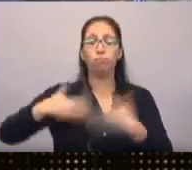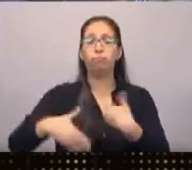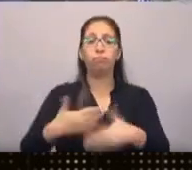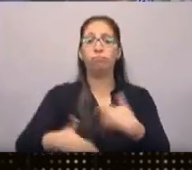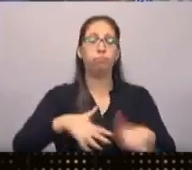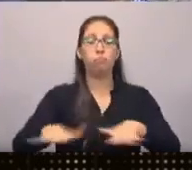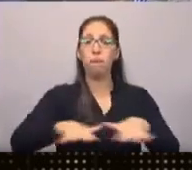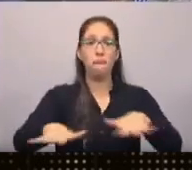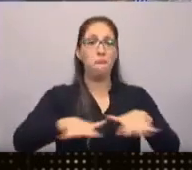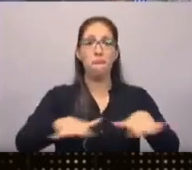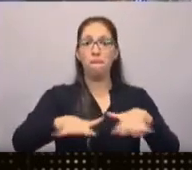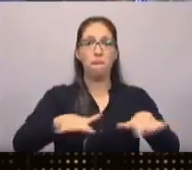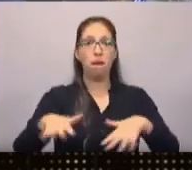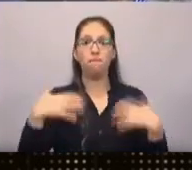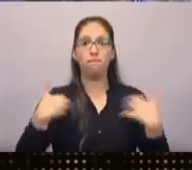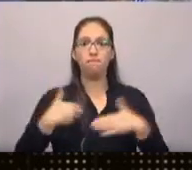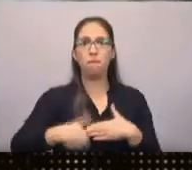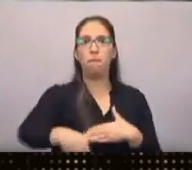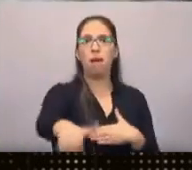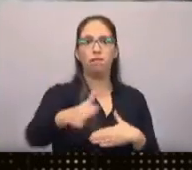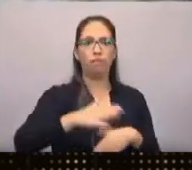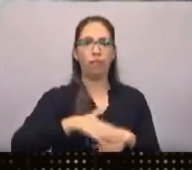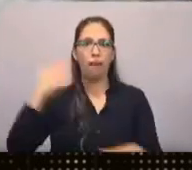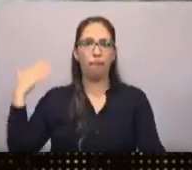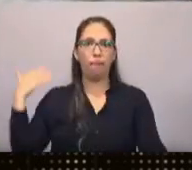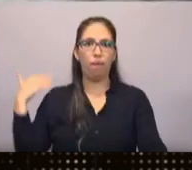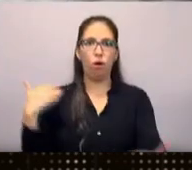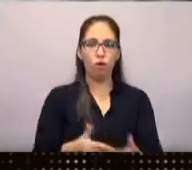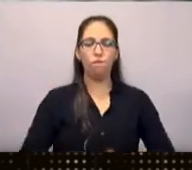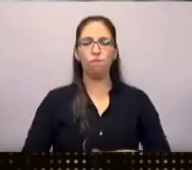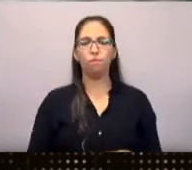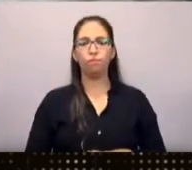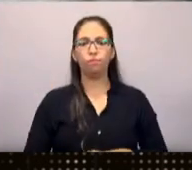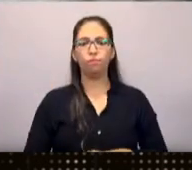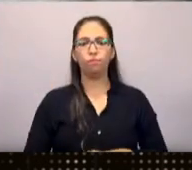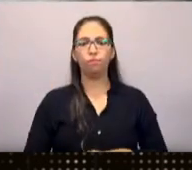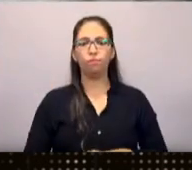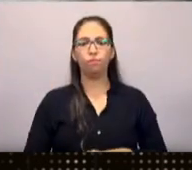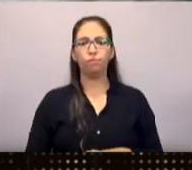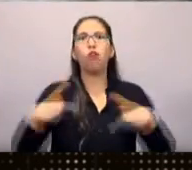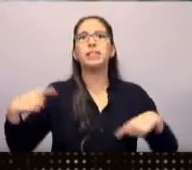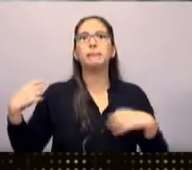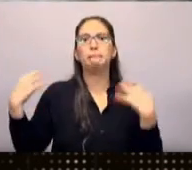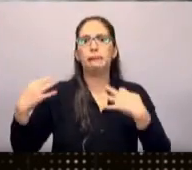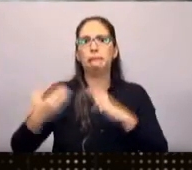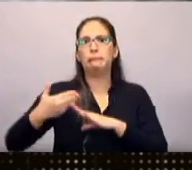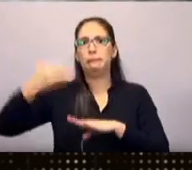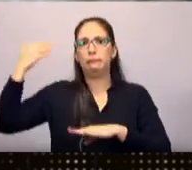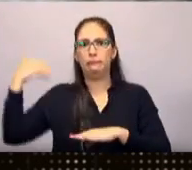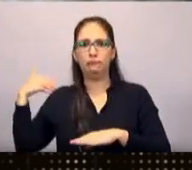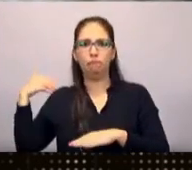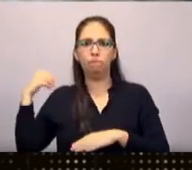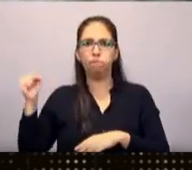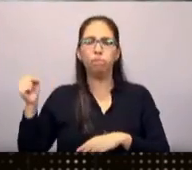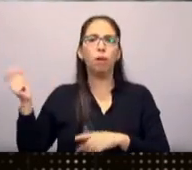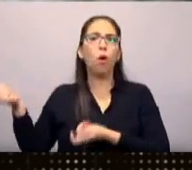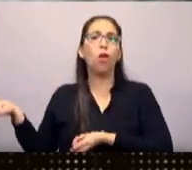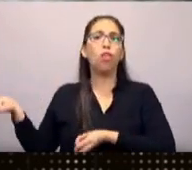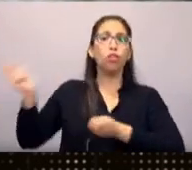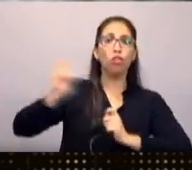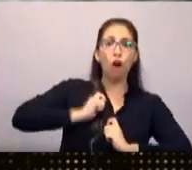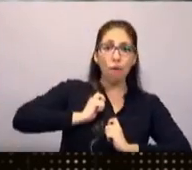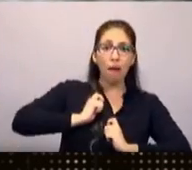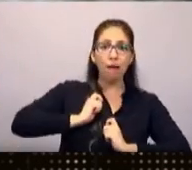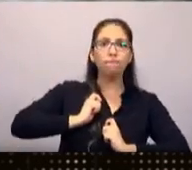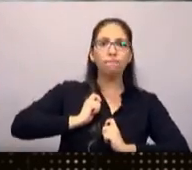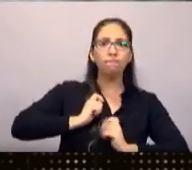realmente muy determinantes en estos tiempos y muy excepcionales pero recibimos la provincia